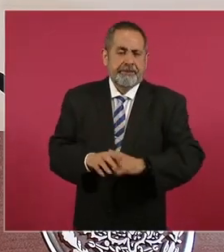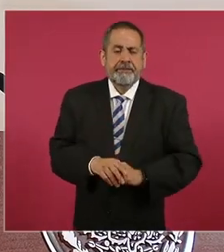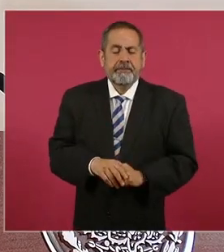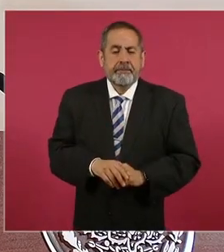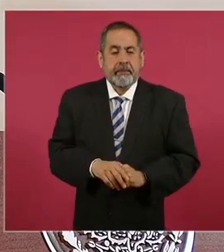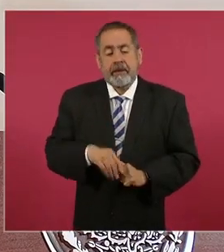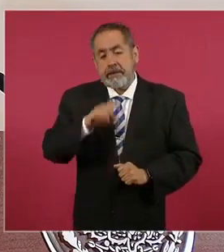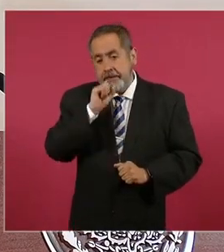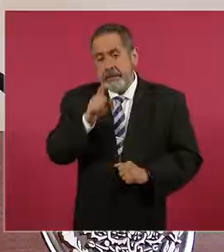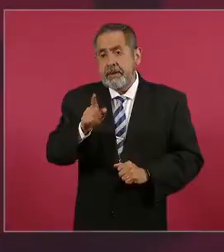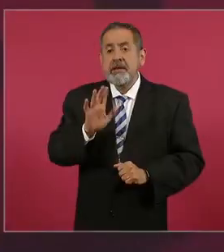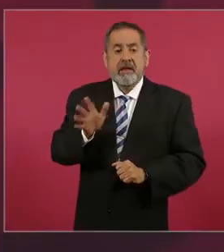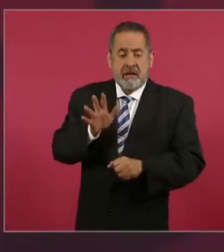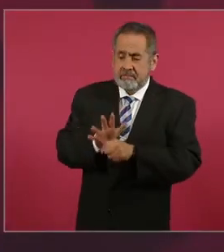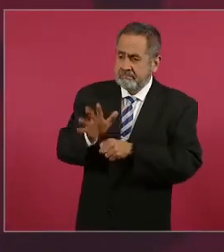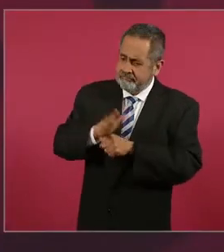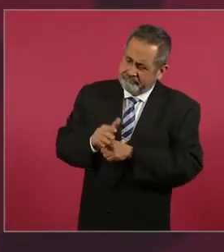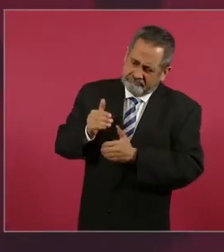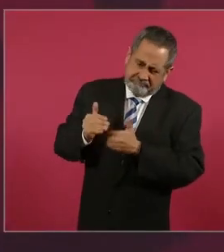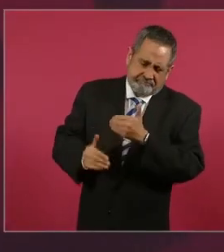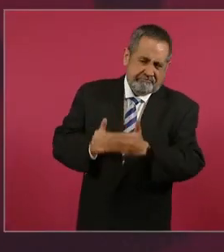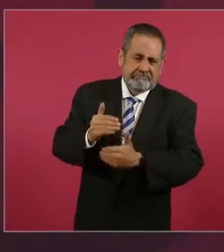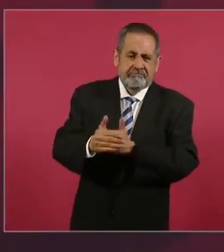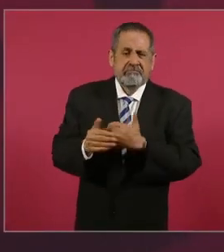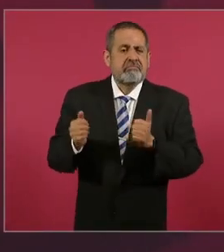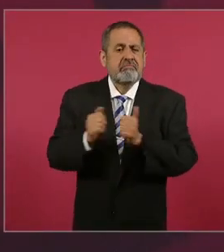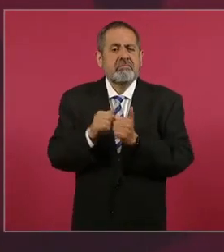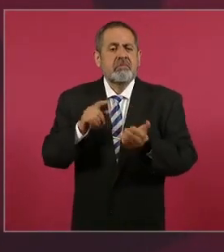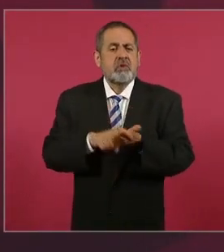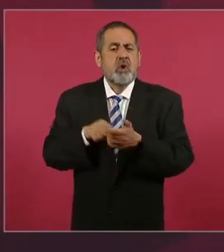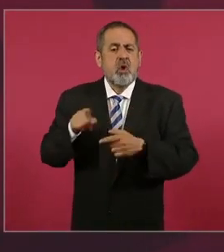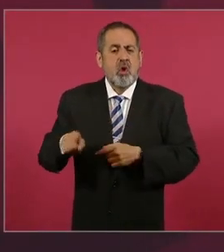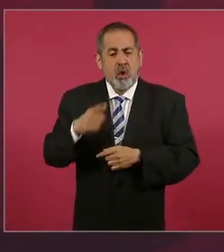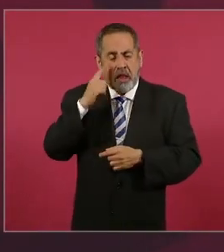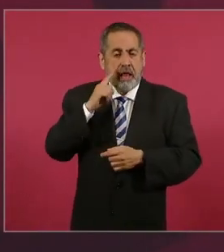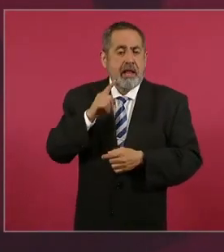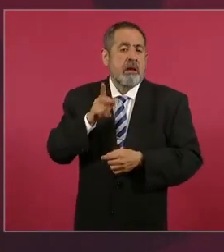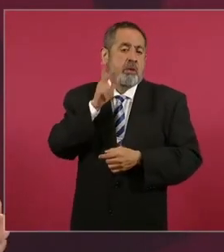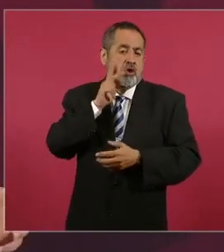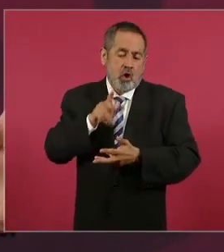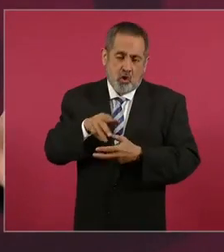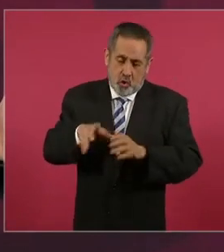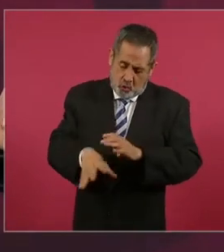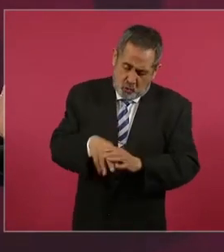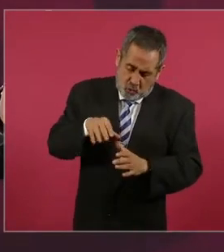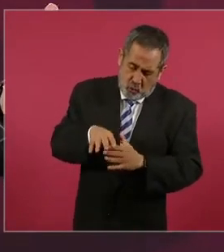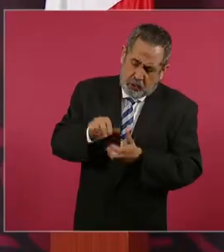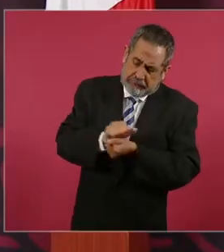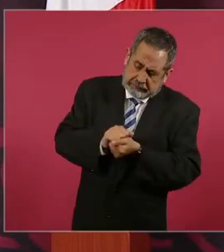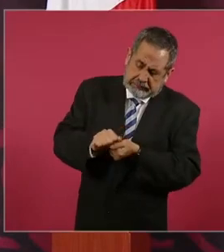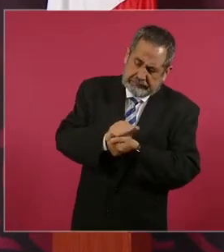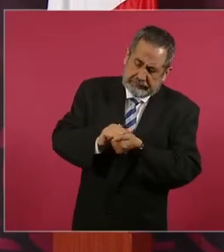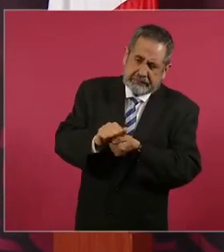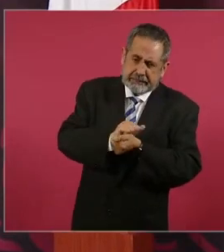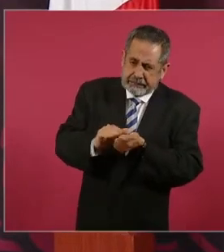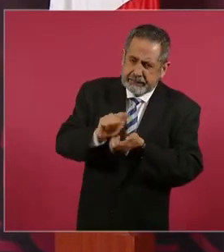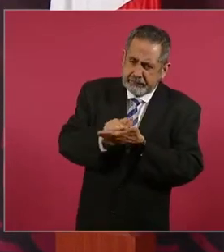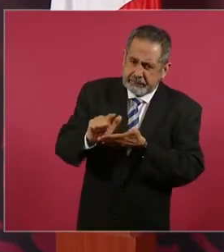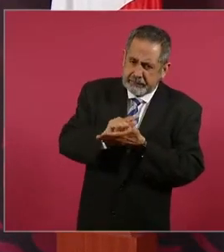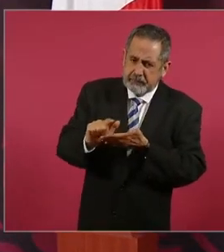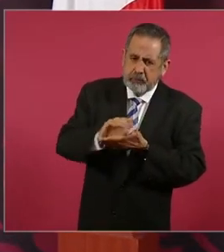Hemos avanzado mucho en todo lo relacionado con la refinación. Es un proceso de